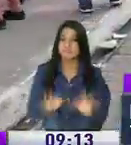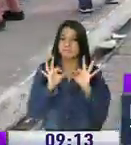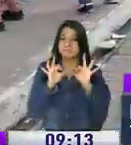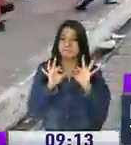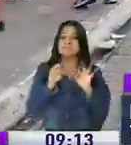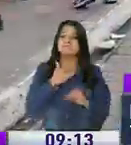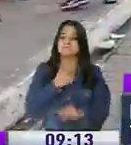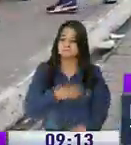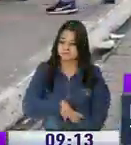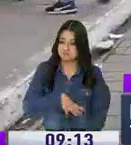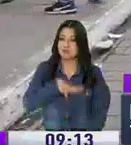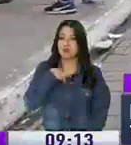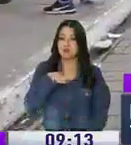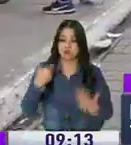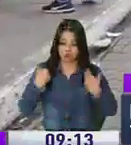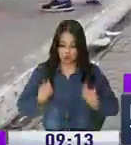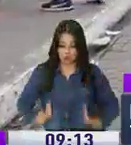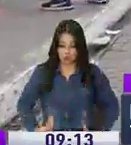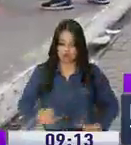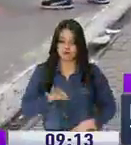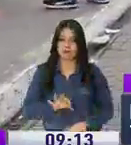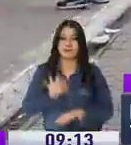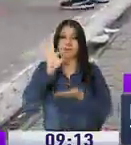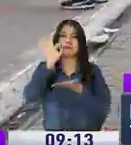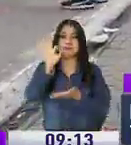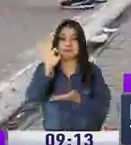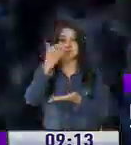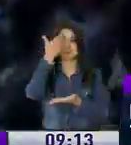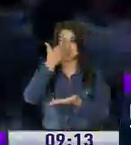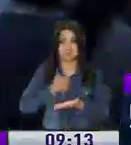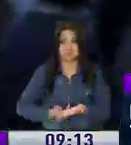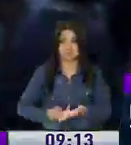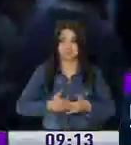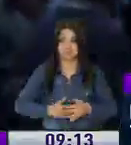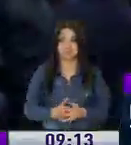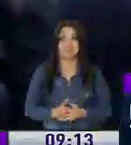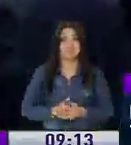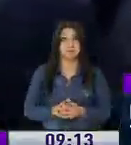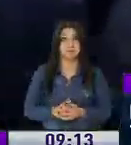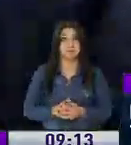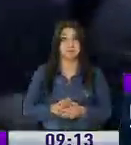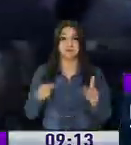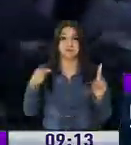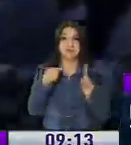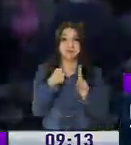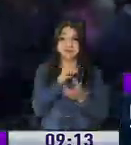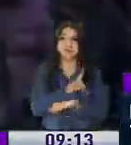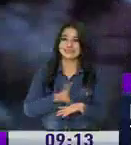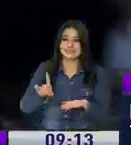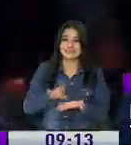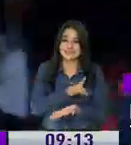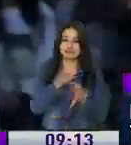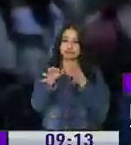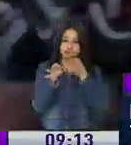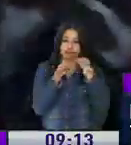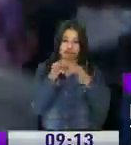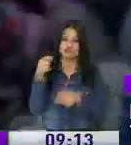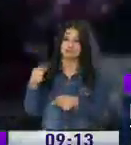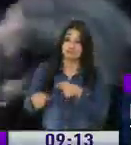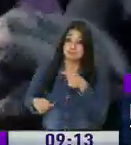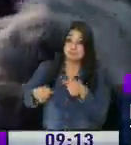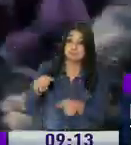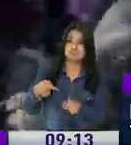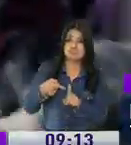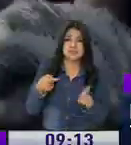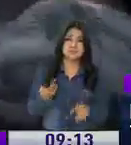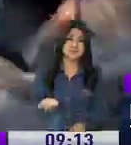bien orgulloso de representar a este personaje. A decir de Edison Guachamín, danzante, explica que la tradición data desde